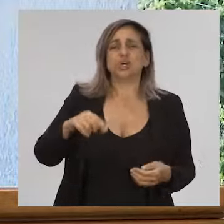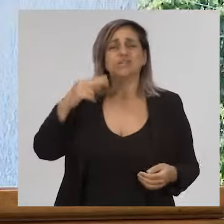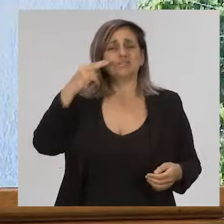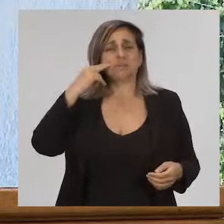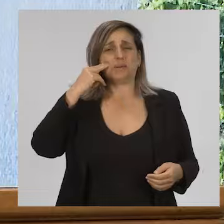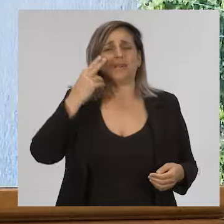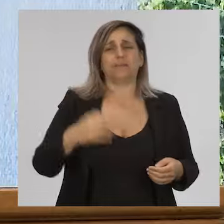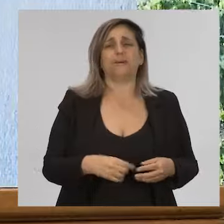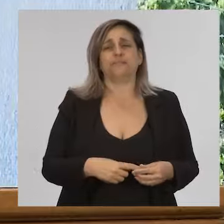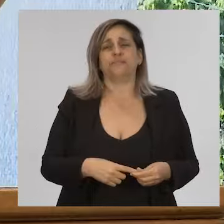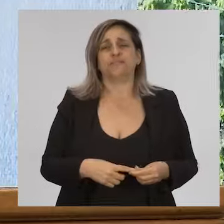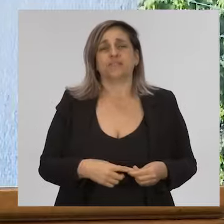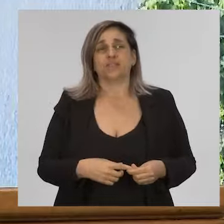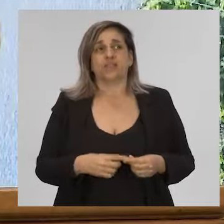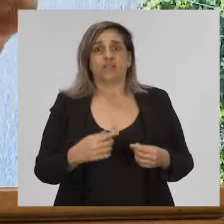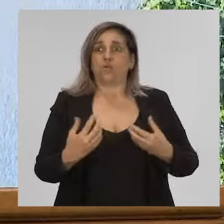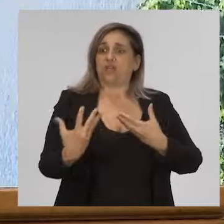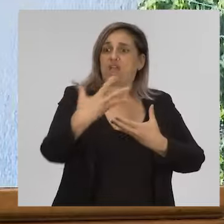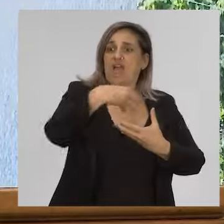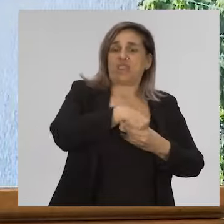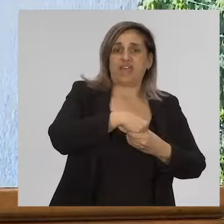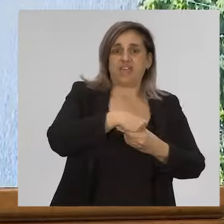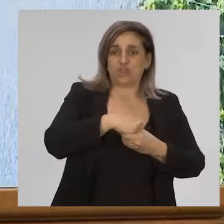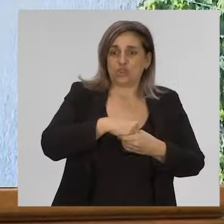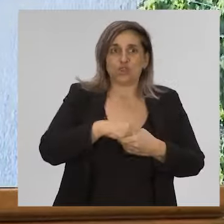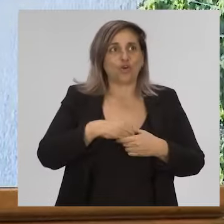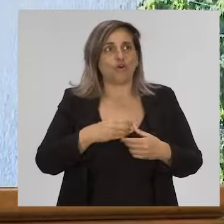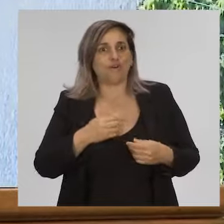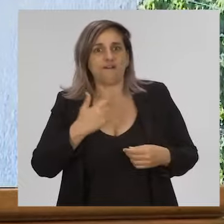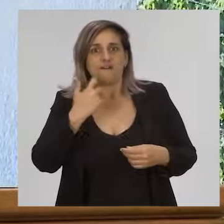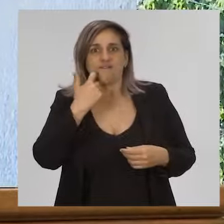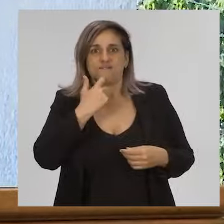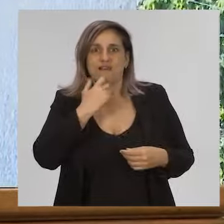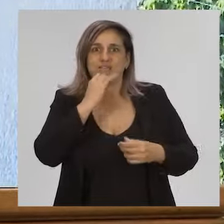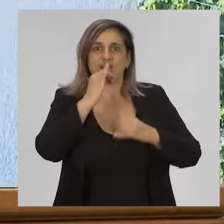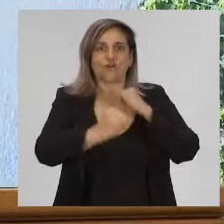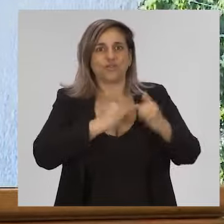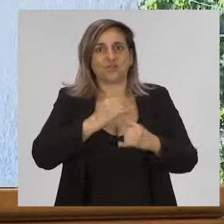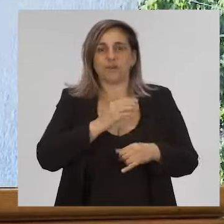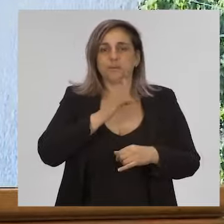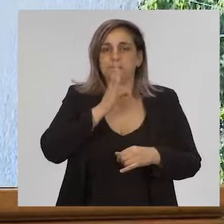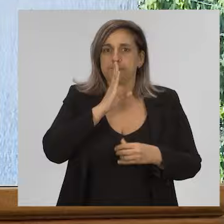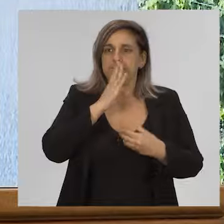ese problema. Que a medida que está dentro y no lo exteriorizás, crece más.